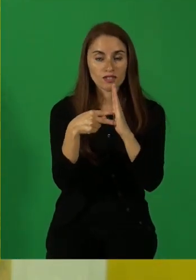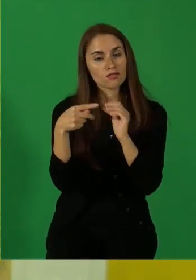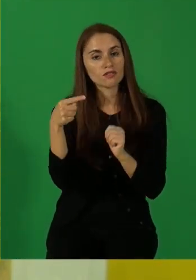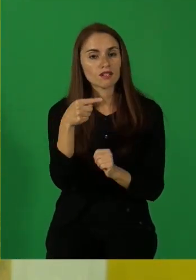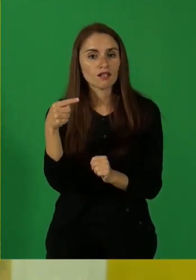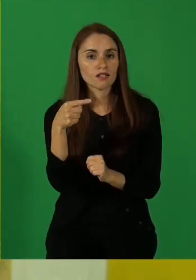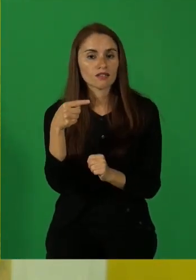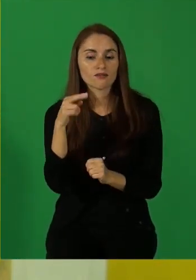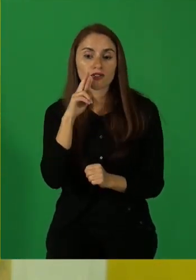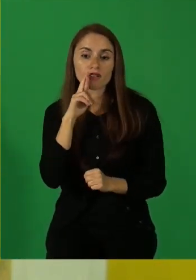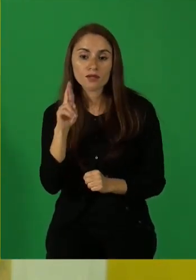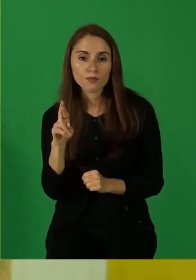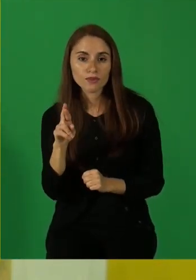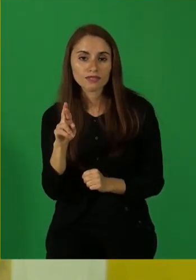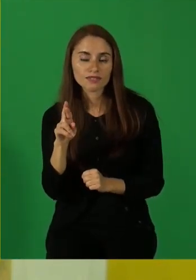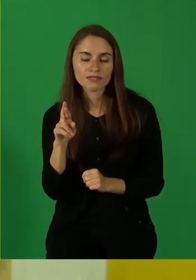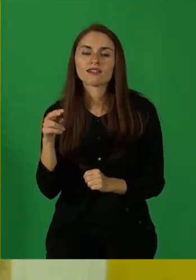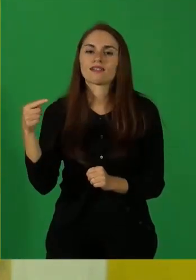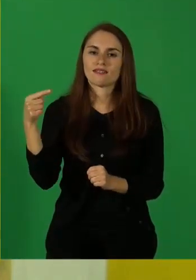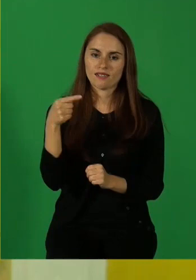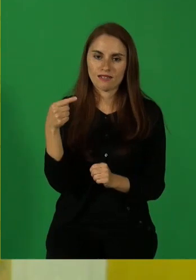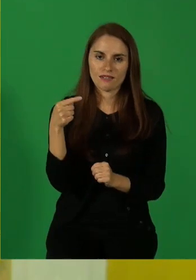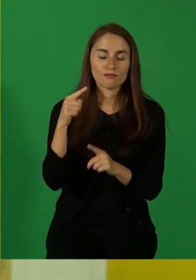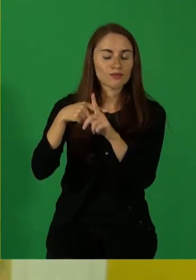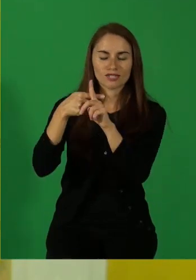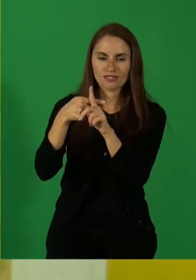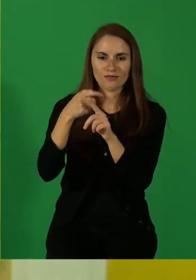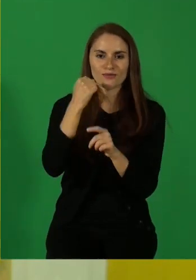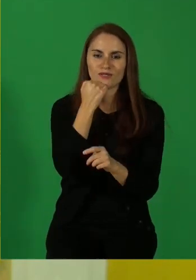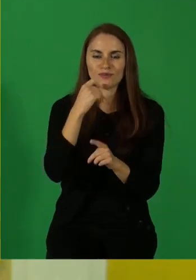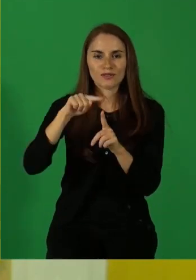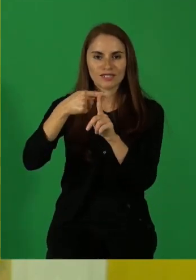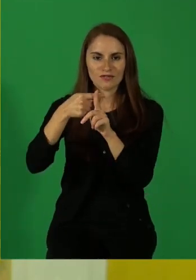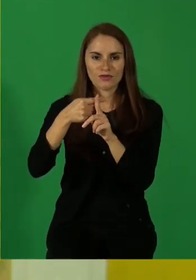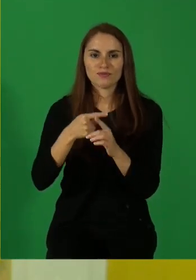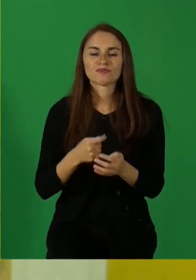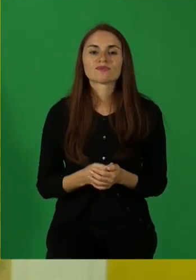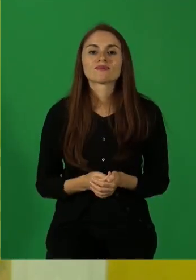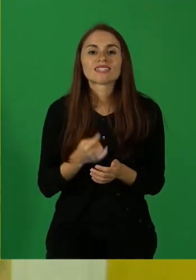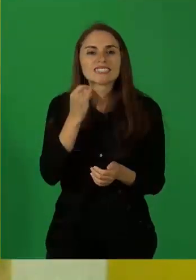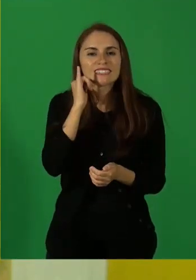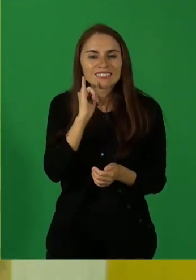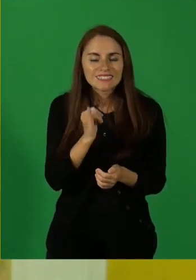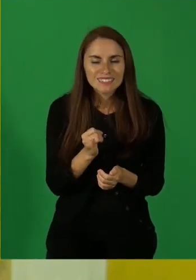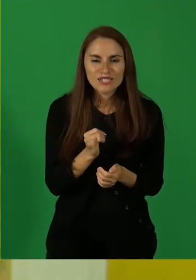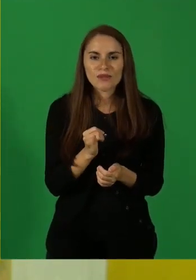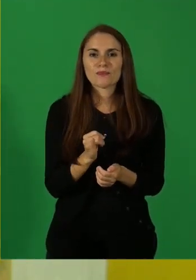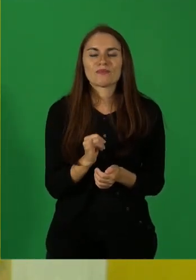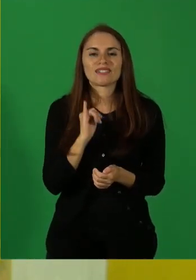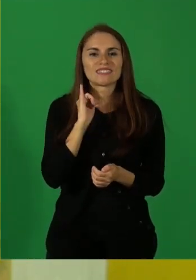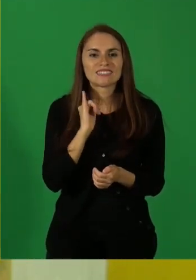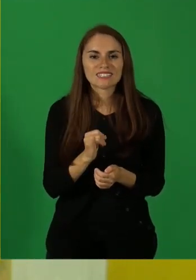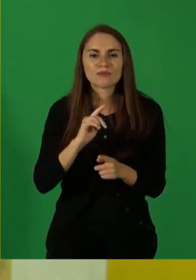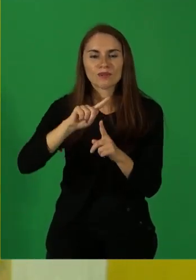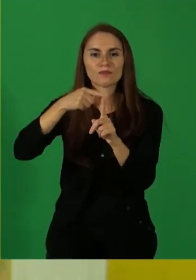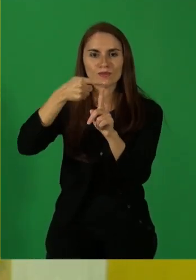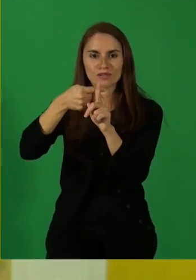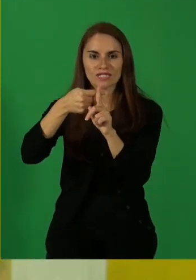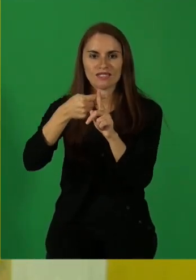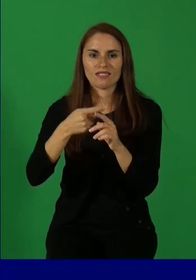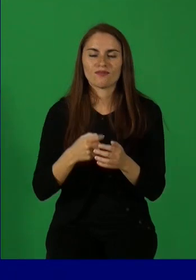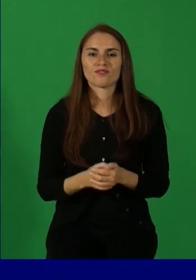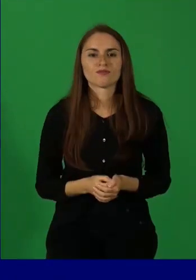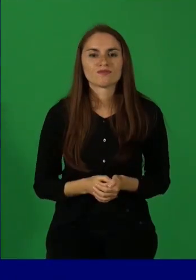número negativo, nuestro resultado iba a ser positivo. Siempre entonces va a ser positivo. No